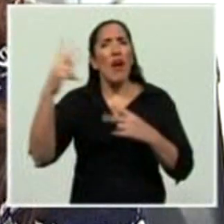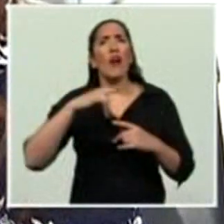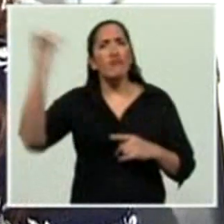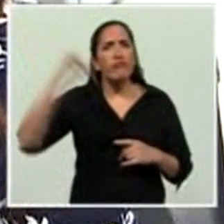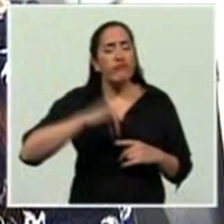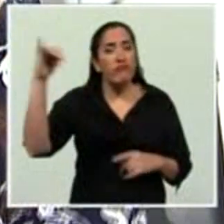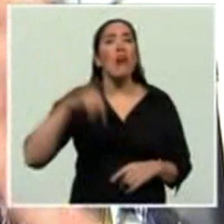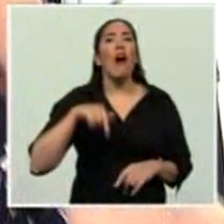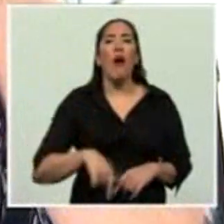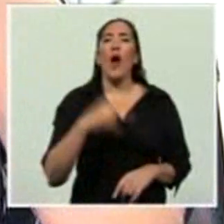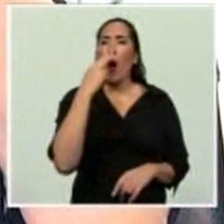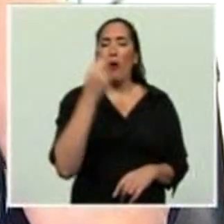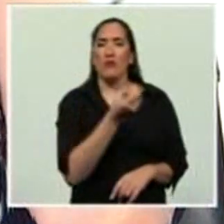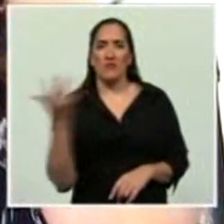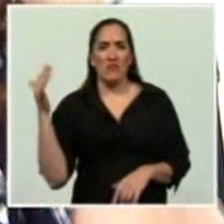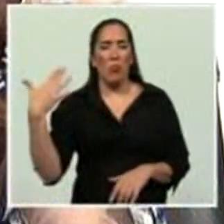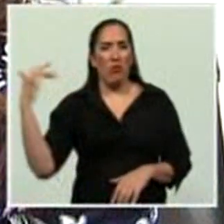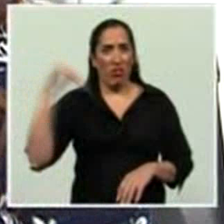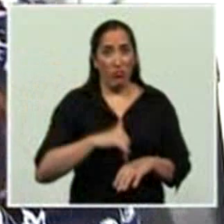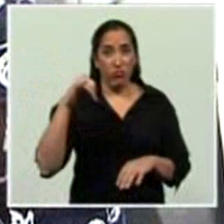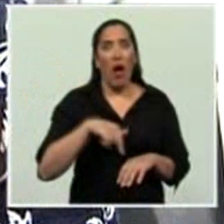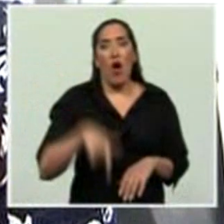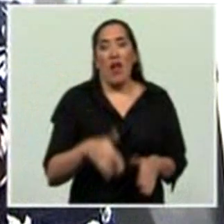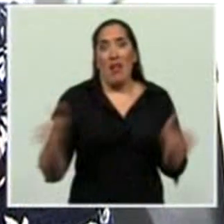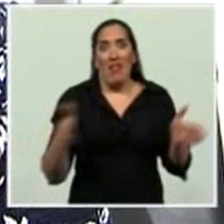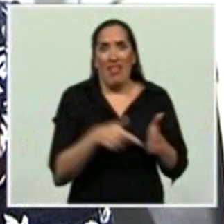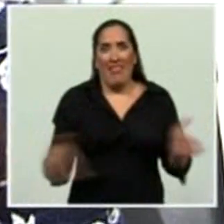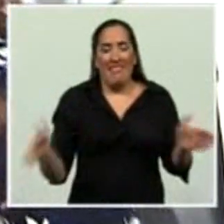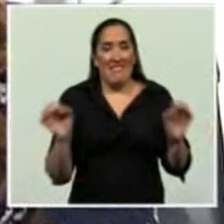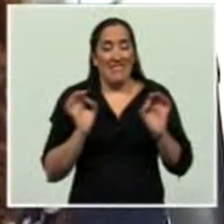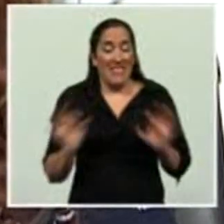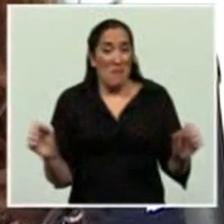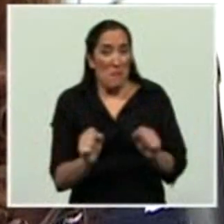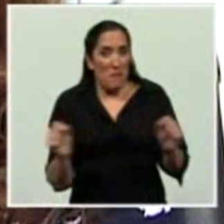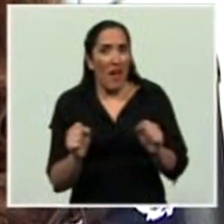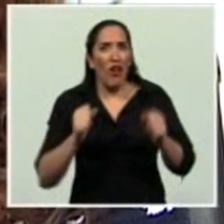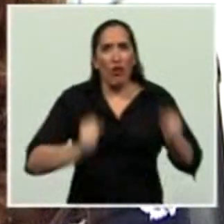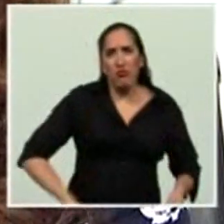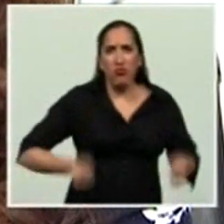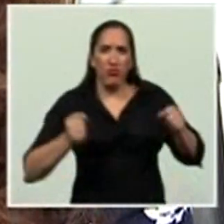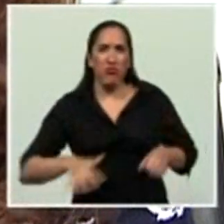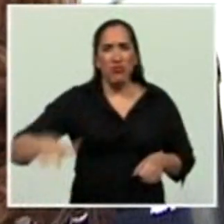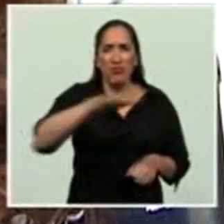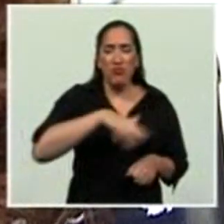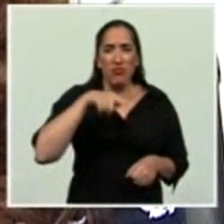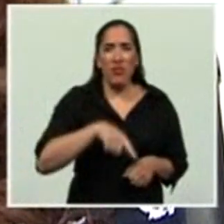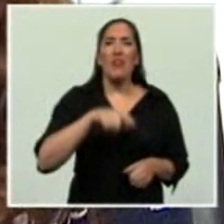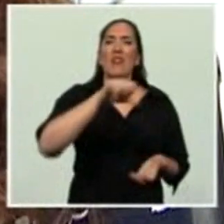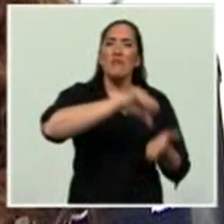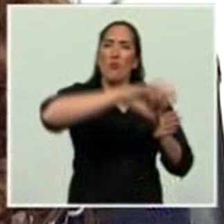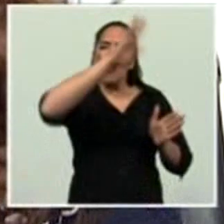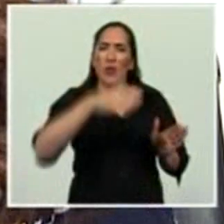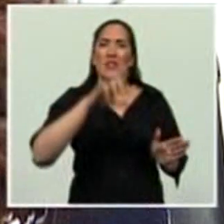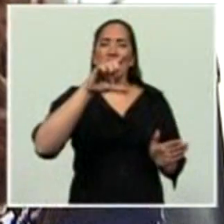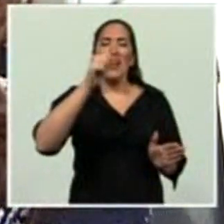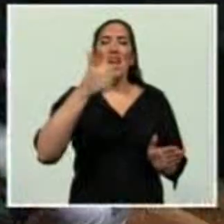ciudad de usuaya que ahora entra en temporada invernal en temporada de esquí allí en Cerro Castor y estamos